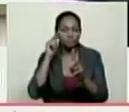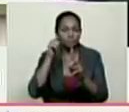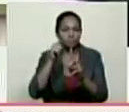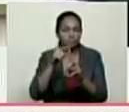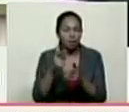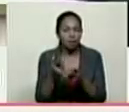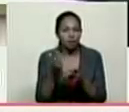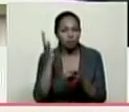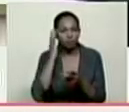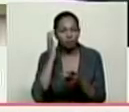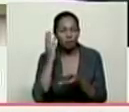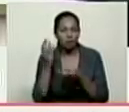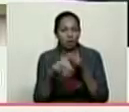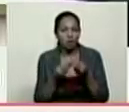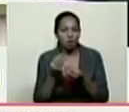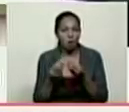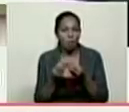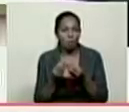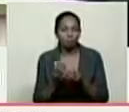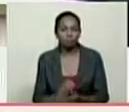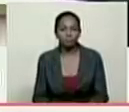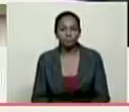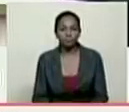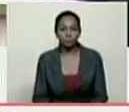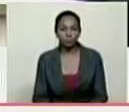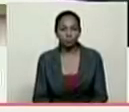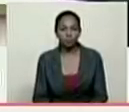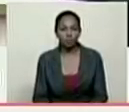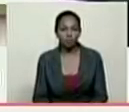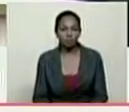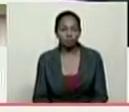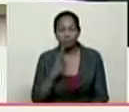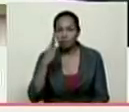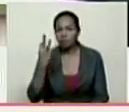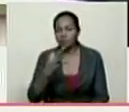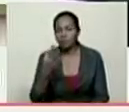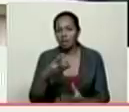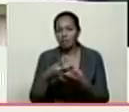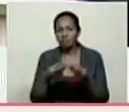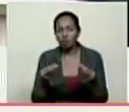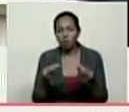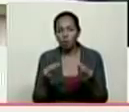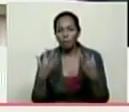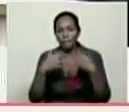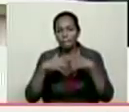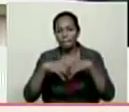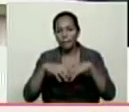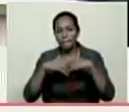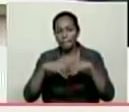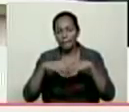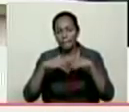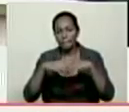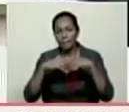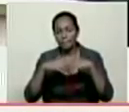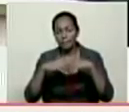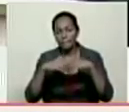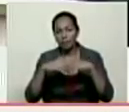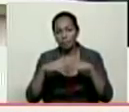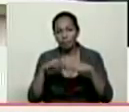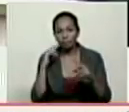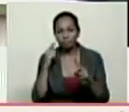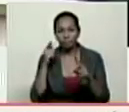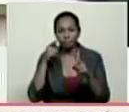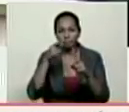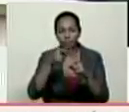la manera en que lo hicieron. Pero lo cierto es que lograron vulnerar el cerebro que rige las máquinas